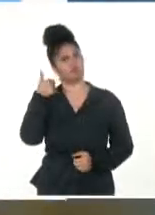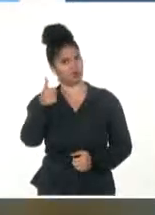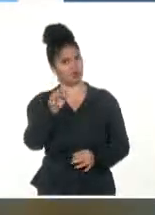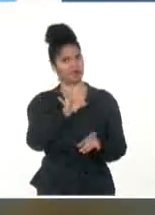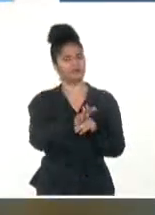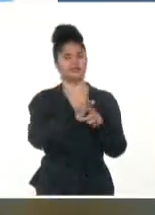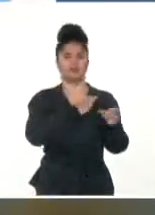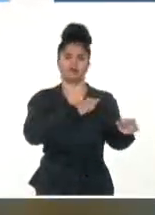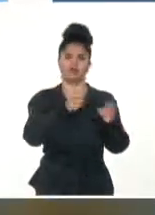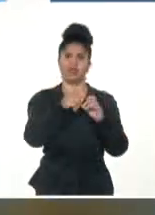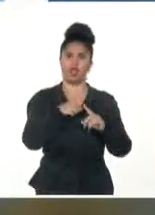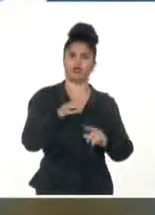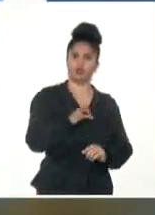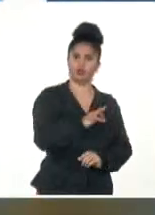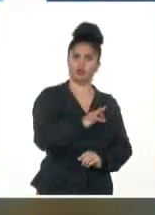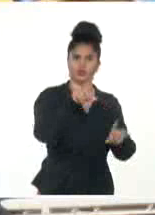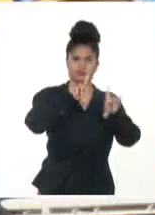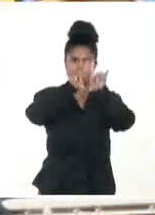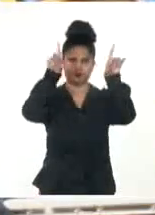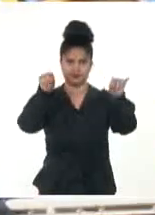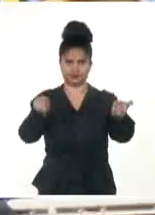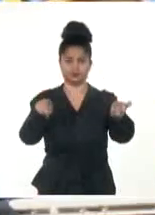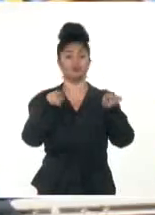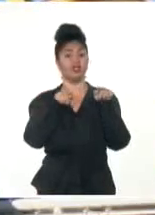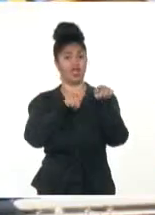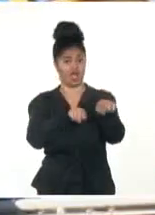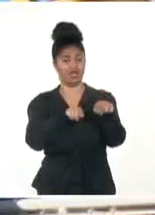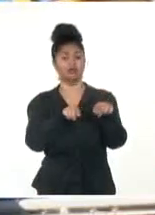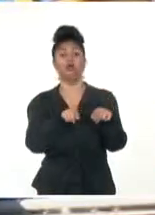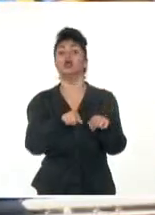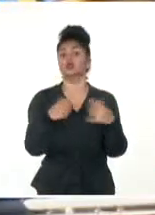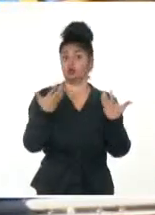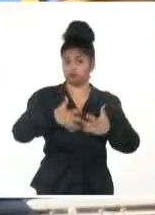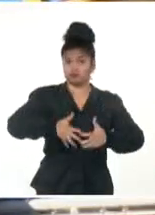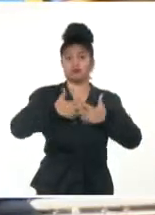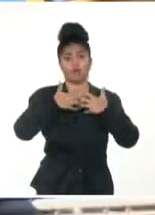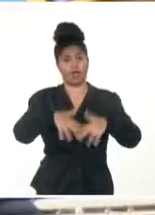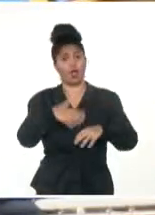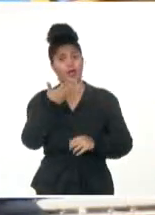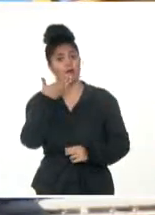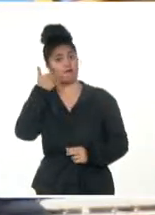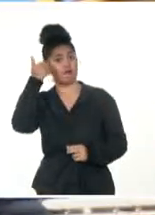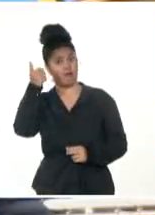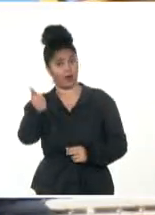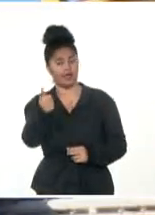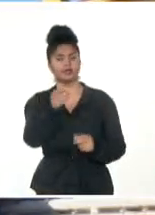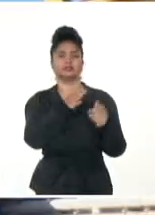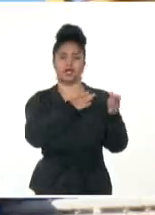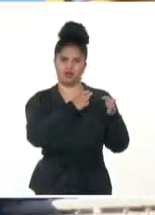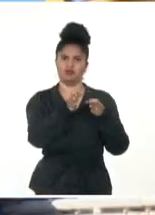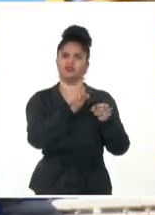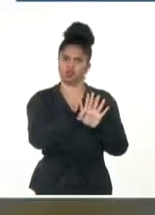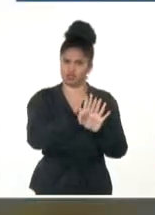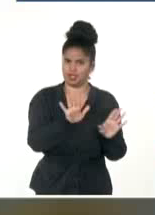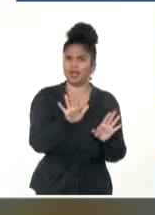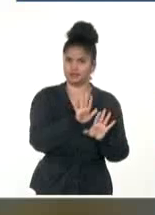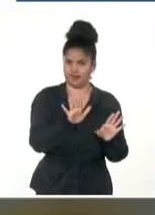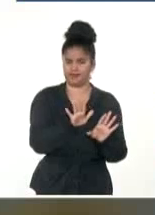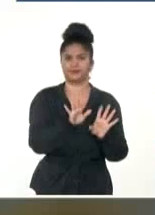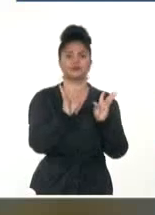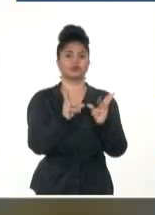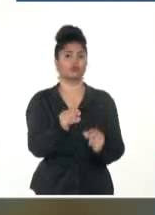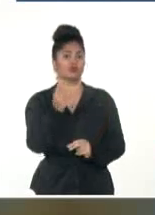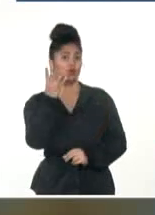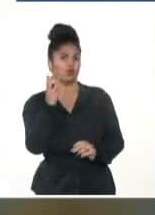escribió: "La termoeléctrica de Cienfuegos, de las más eficientes de Cuba, ya en pleno funcionamiento. Su unidad 4